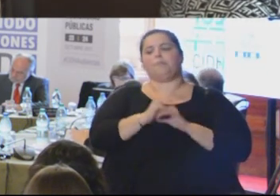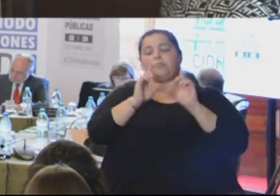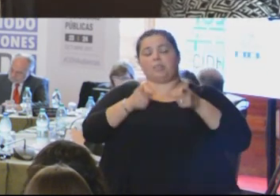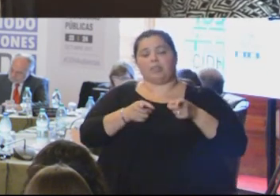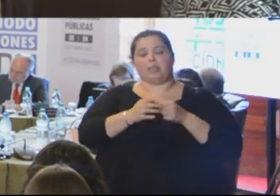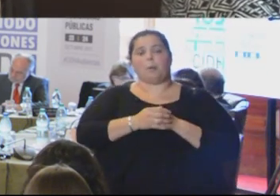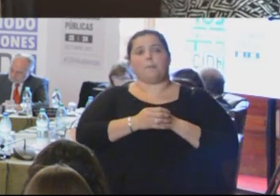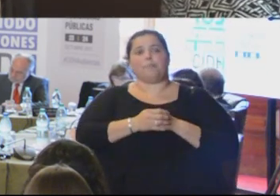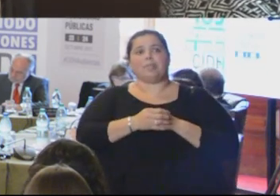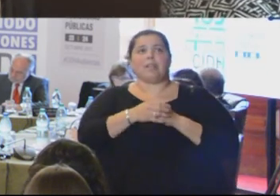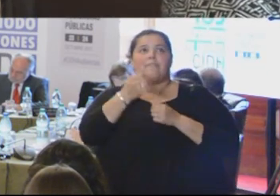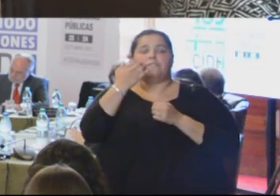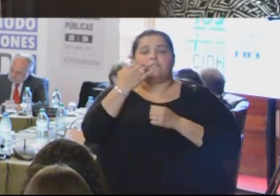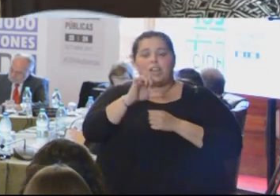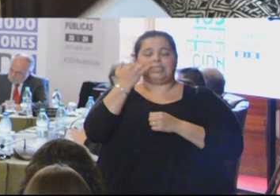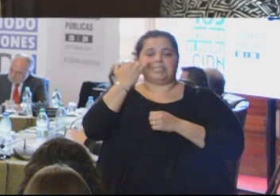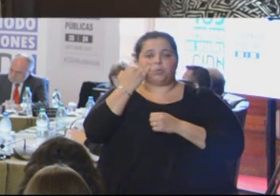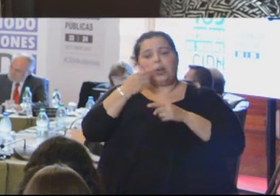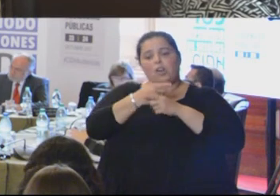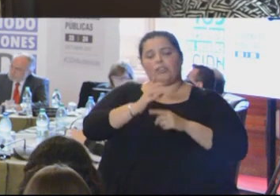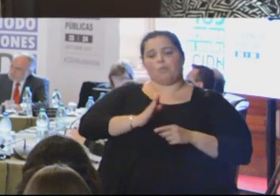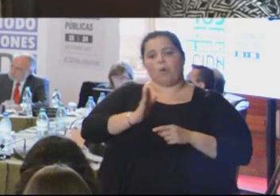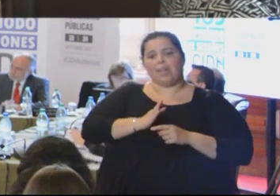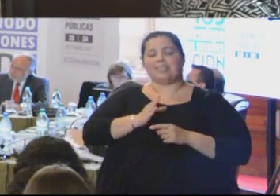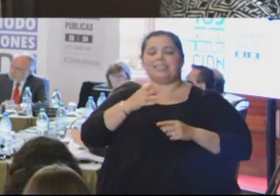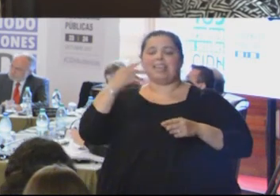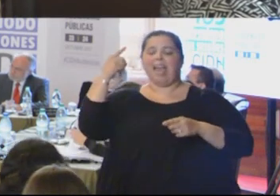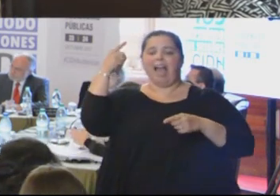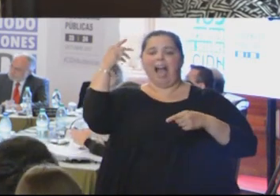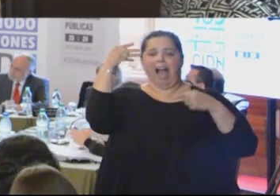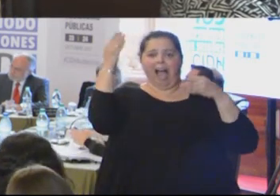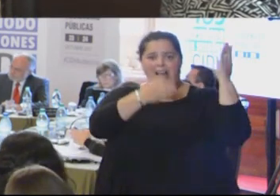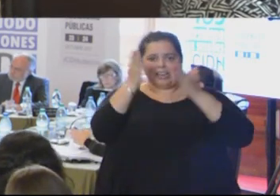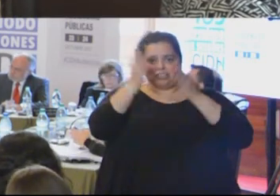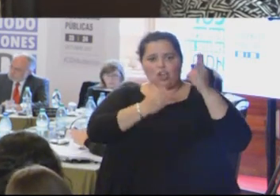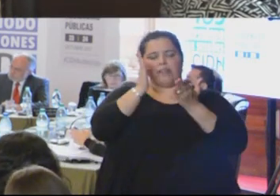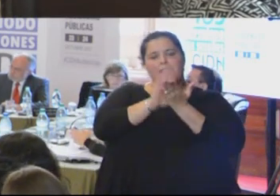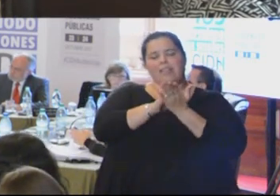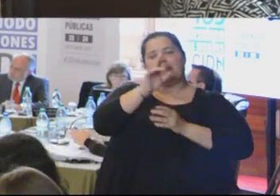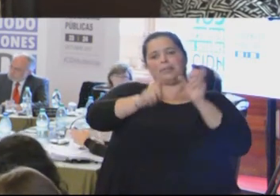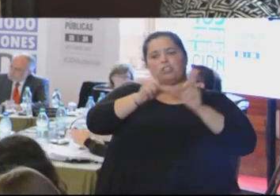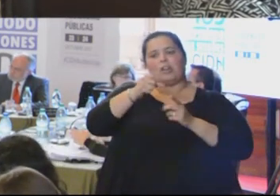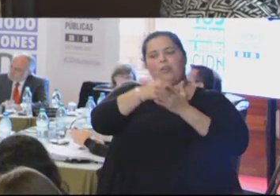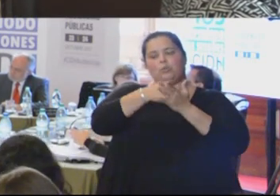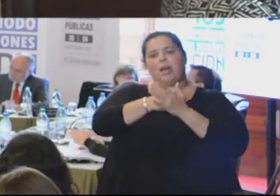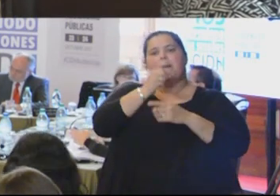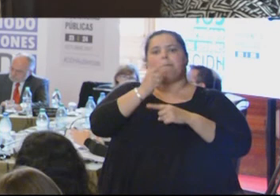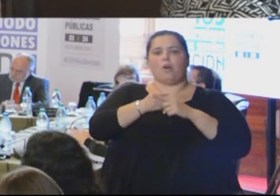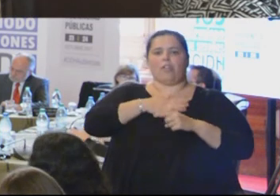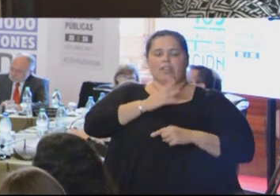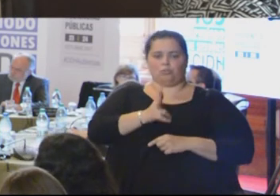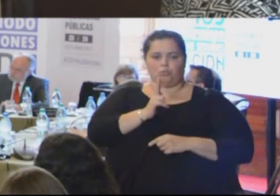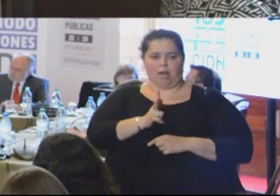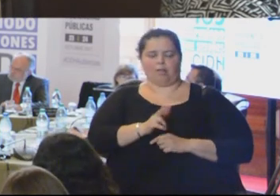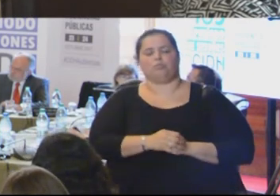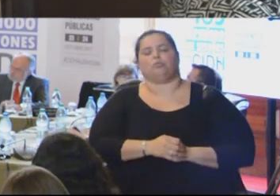sexual contra mujeres y agresiones a defensores y defensoras de derechos humanos tercero adoptar eficazmente las